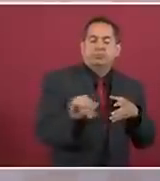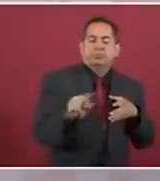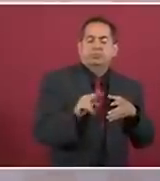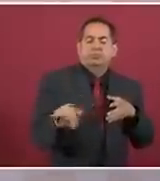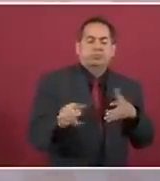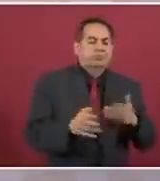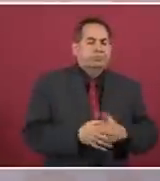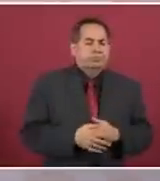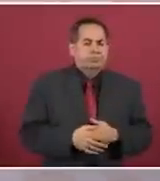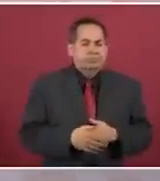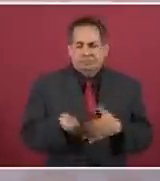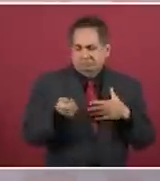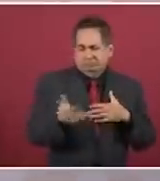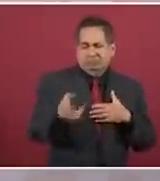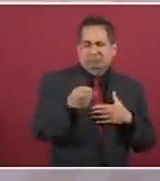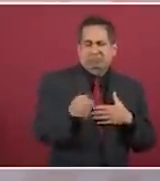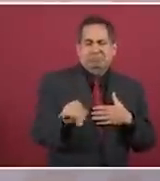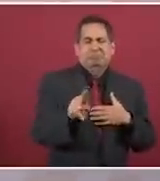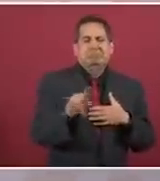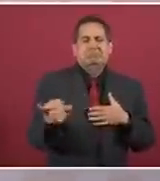Los llamaron ninis,